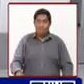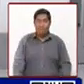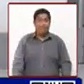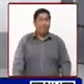pueblo